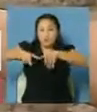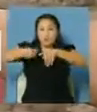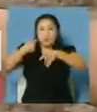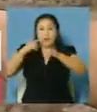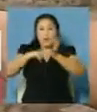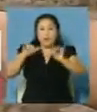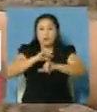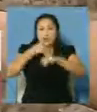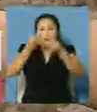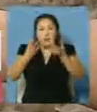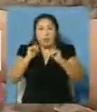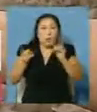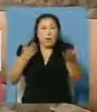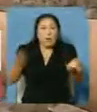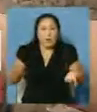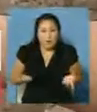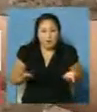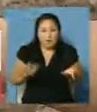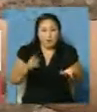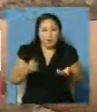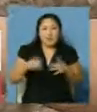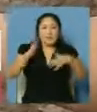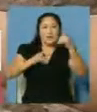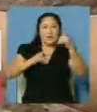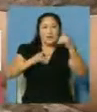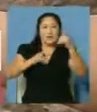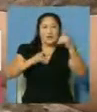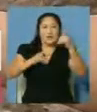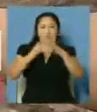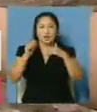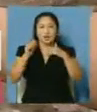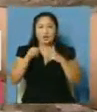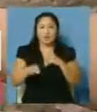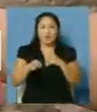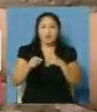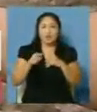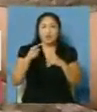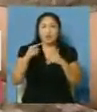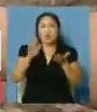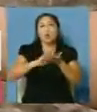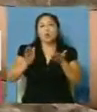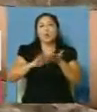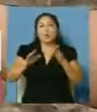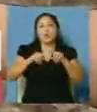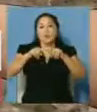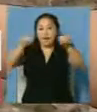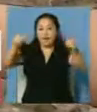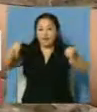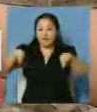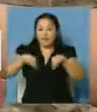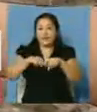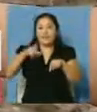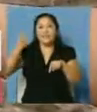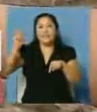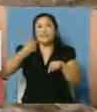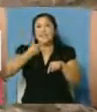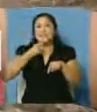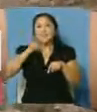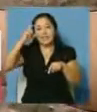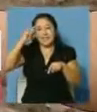La buena noticia es que la obra de la nueva cisterna que hemos inaugurado el